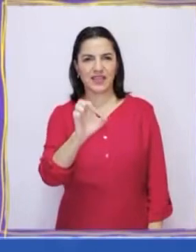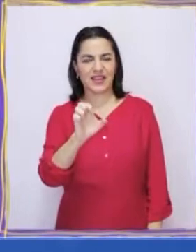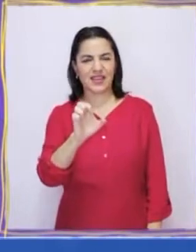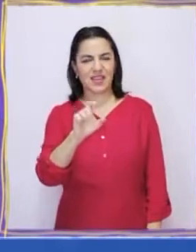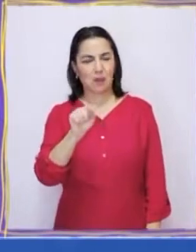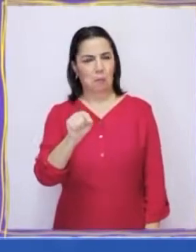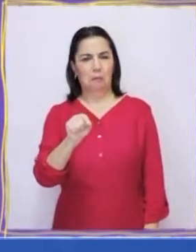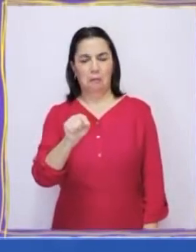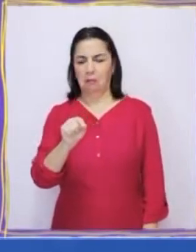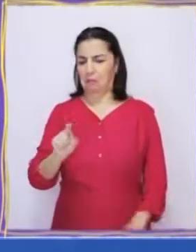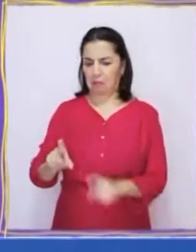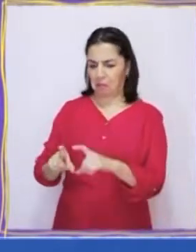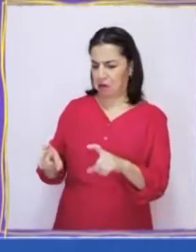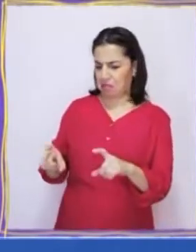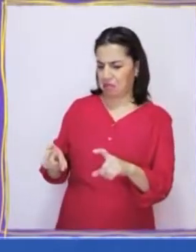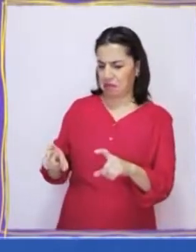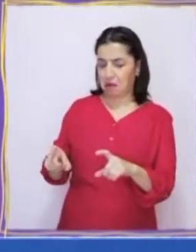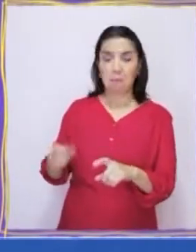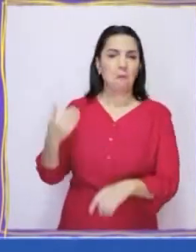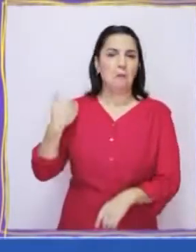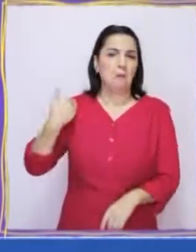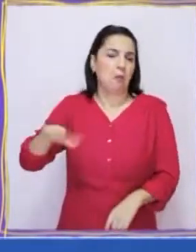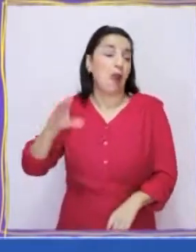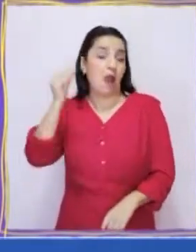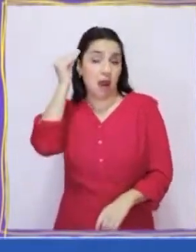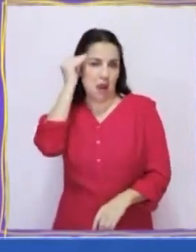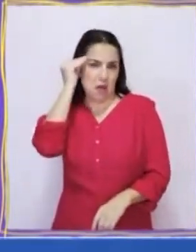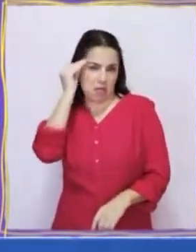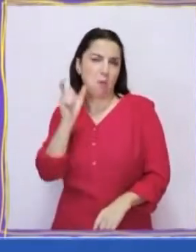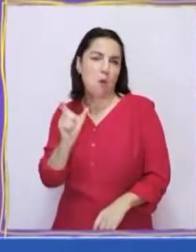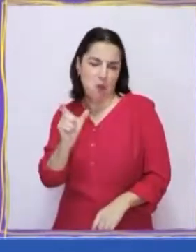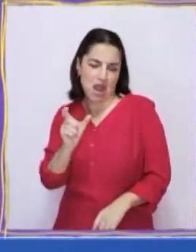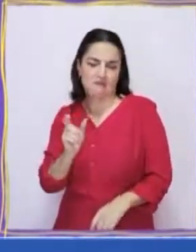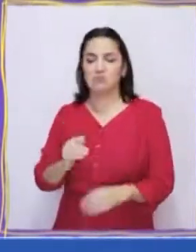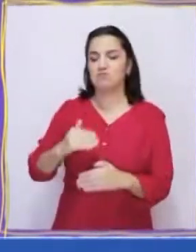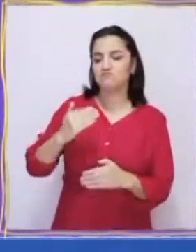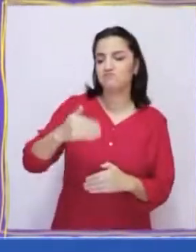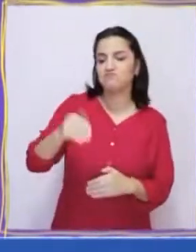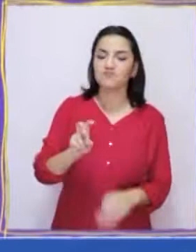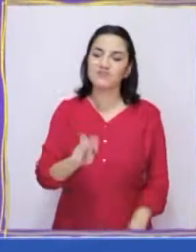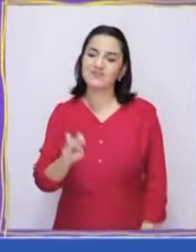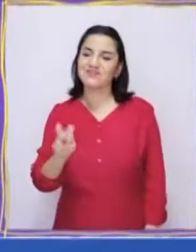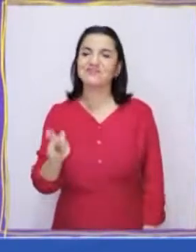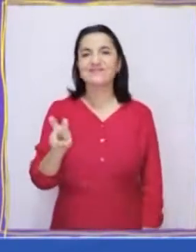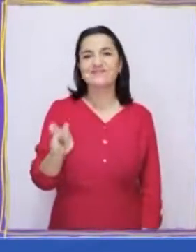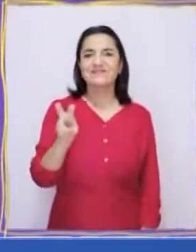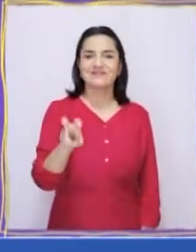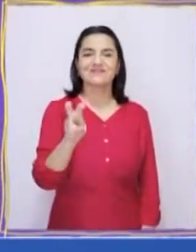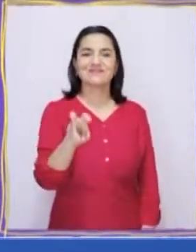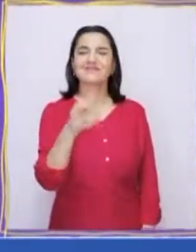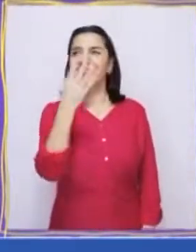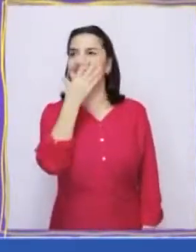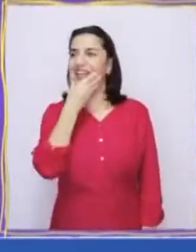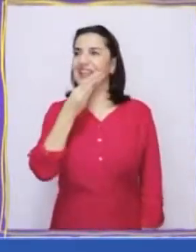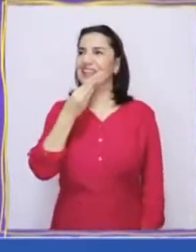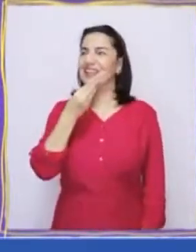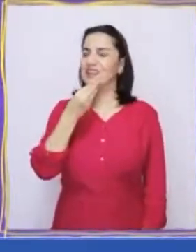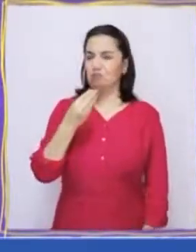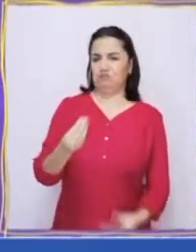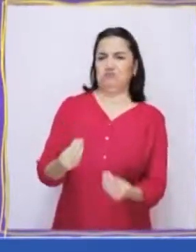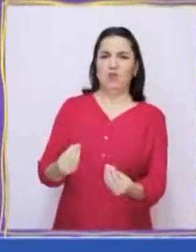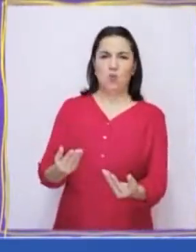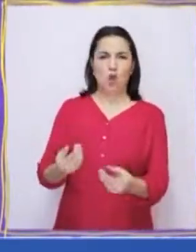cartel? Bueno, no importa. Igualmente, recordemos la palabra por si la necesitamos más adelante. ¡Qué